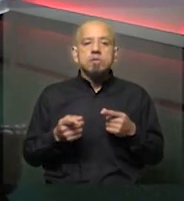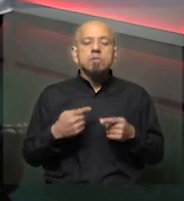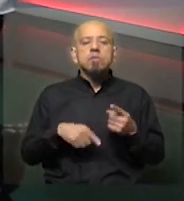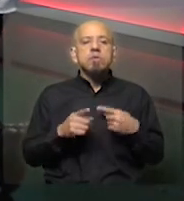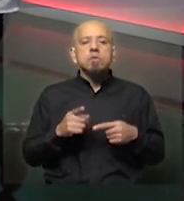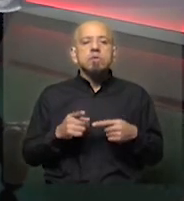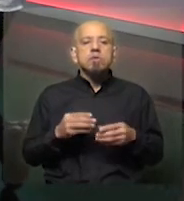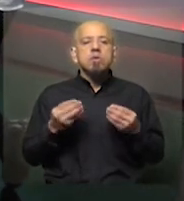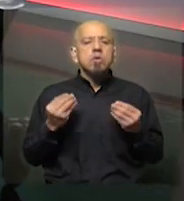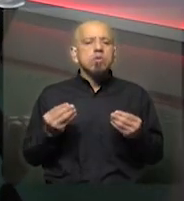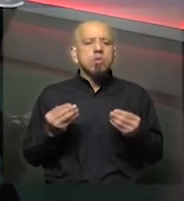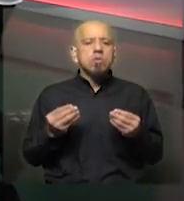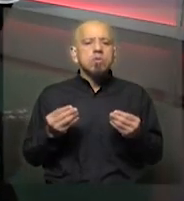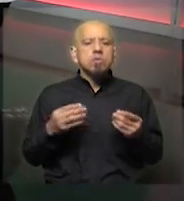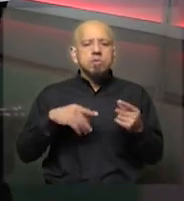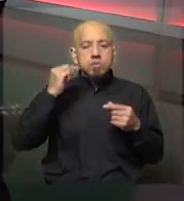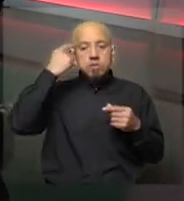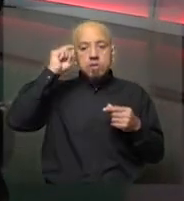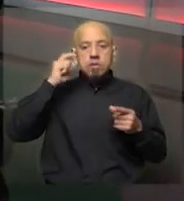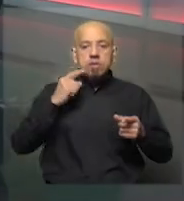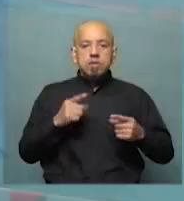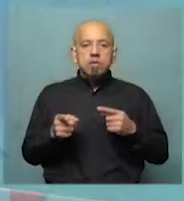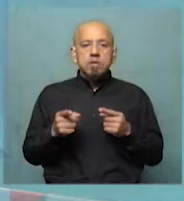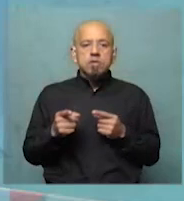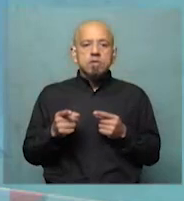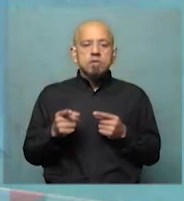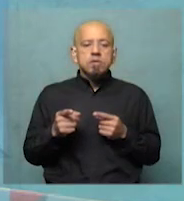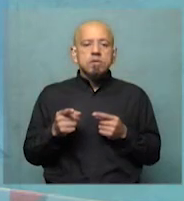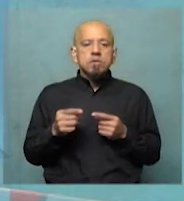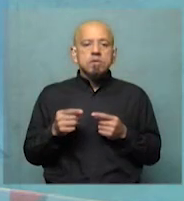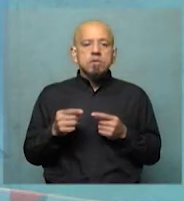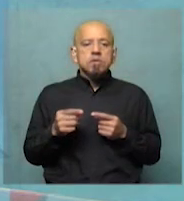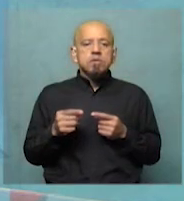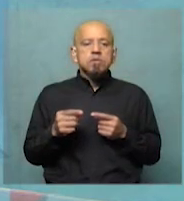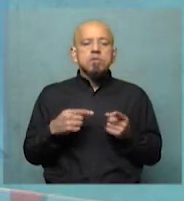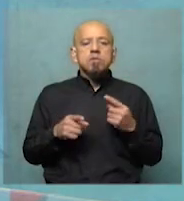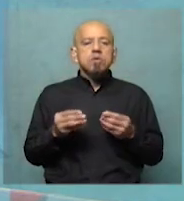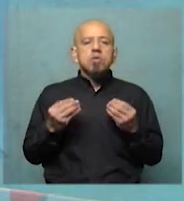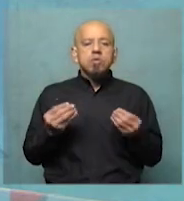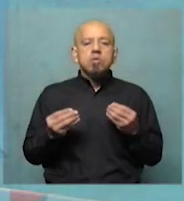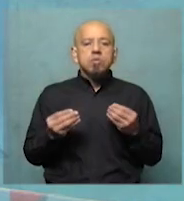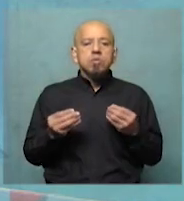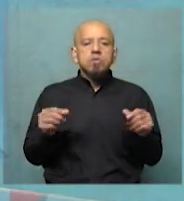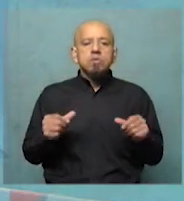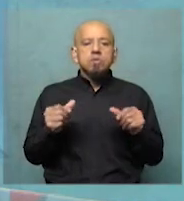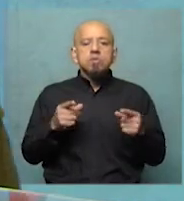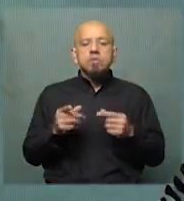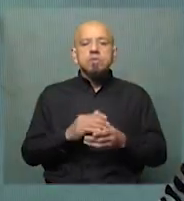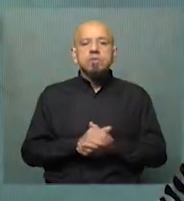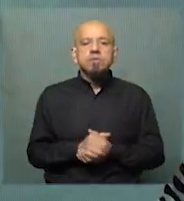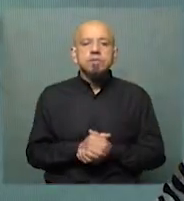Pero, ¿cómo nace tanto la idea y es a través de una necesidad? ¿Cómo fue el motor?